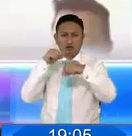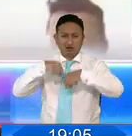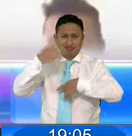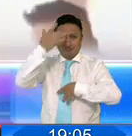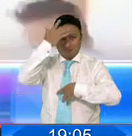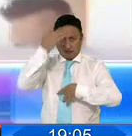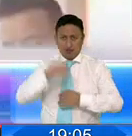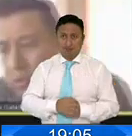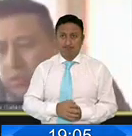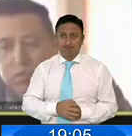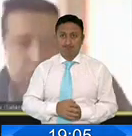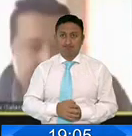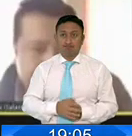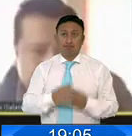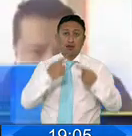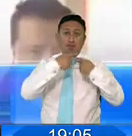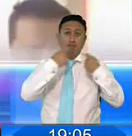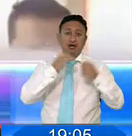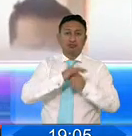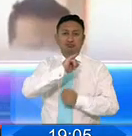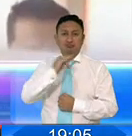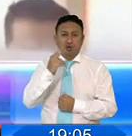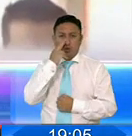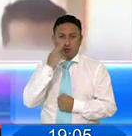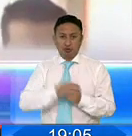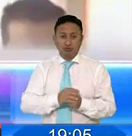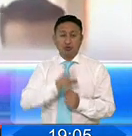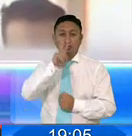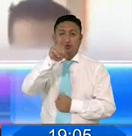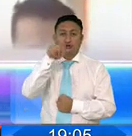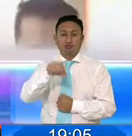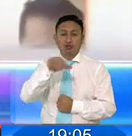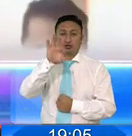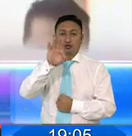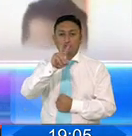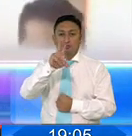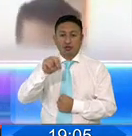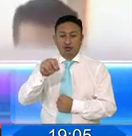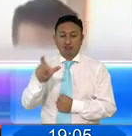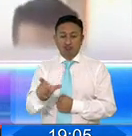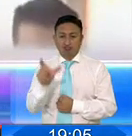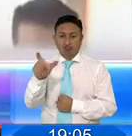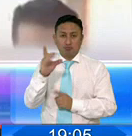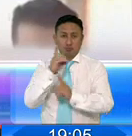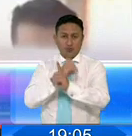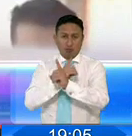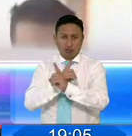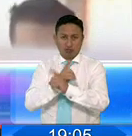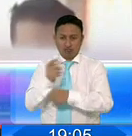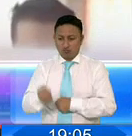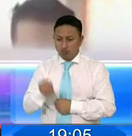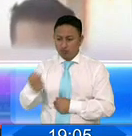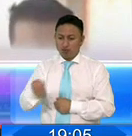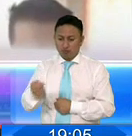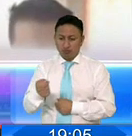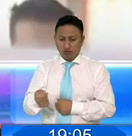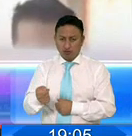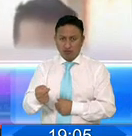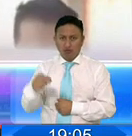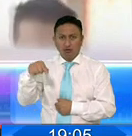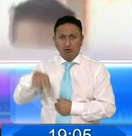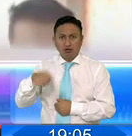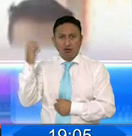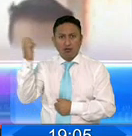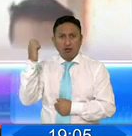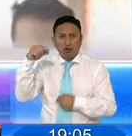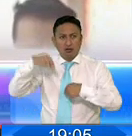pandemia. Entre marzo y junio se entregaron 2.920 carnés de discapacidad cuando estábamos en plena